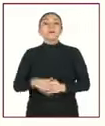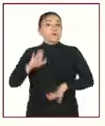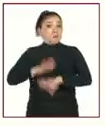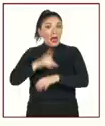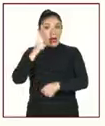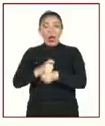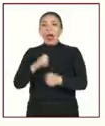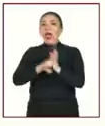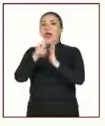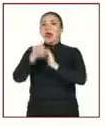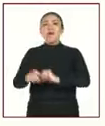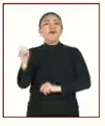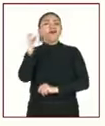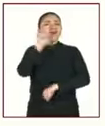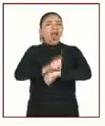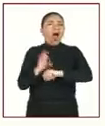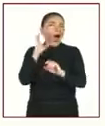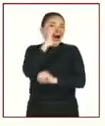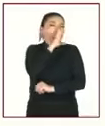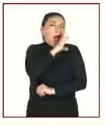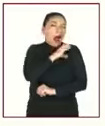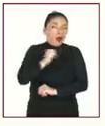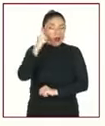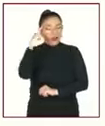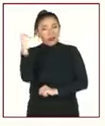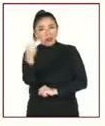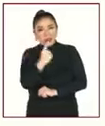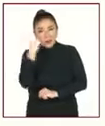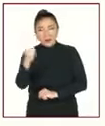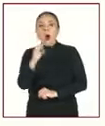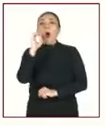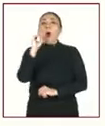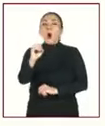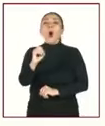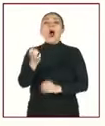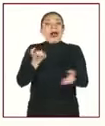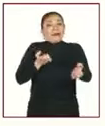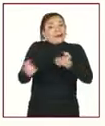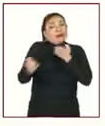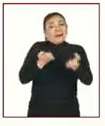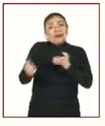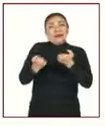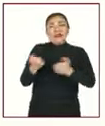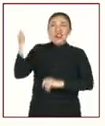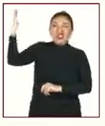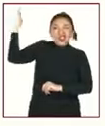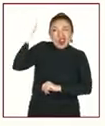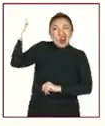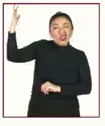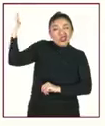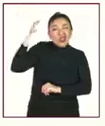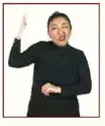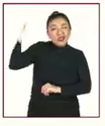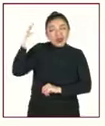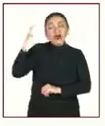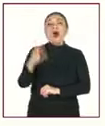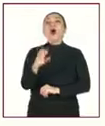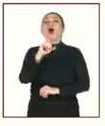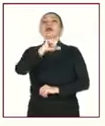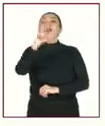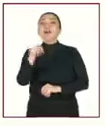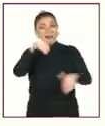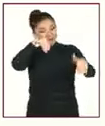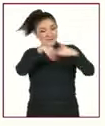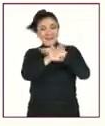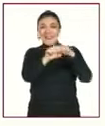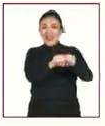ser en días muy calurosos, cuando los alumnos toman actividad física bajo el sol y posteriormente llegan al